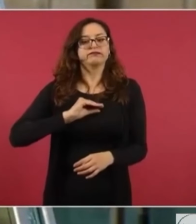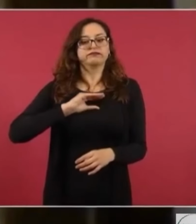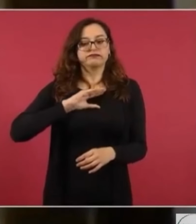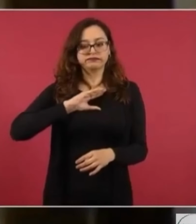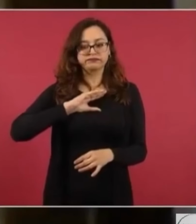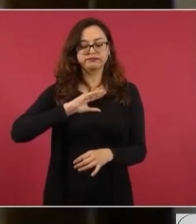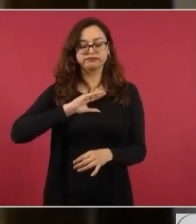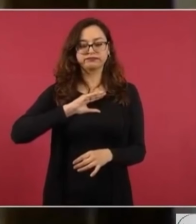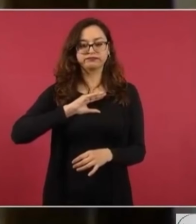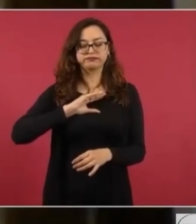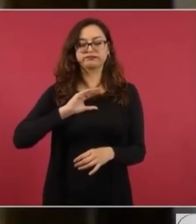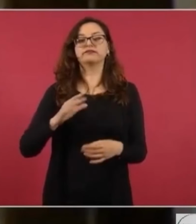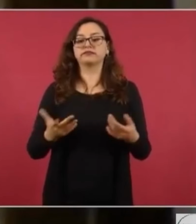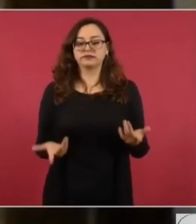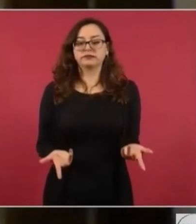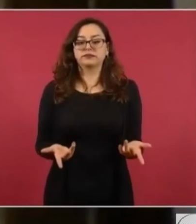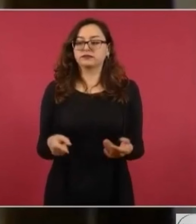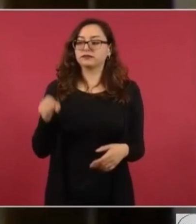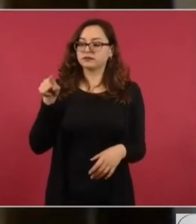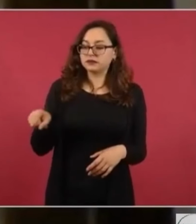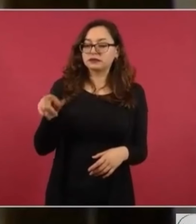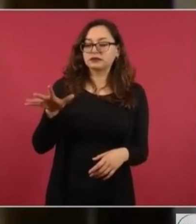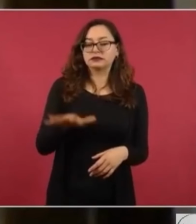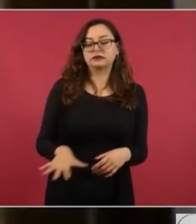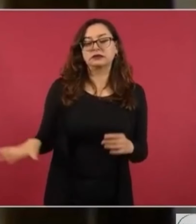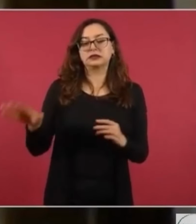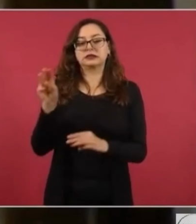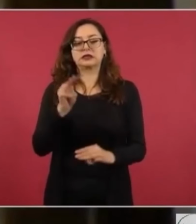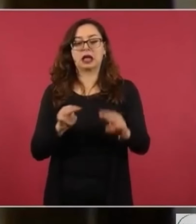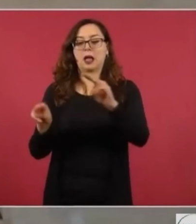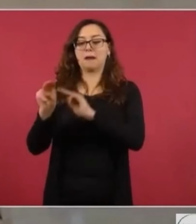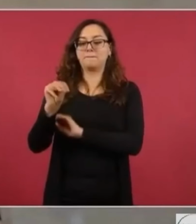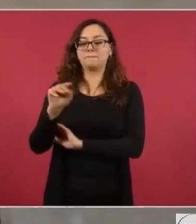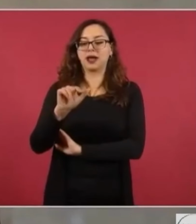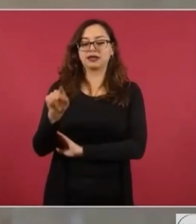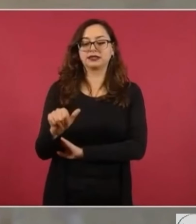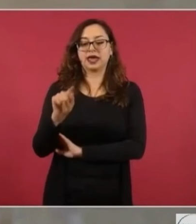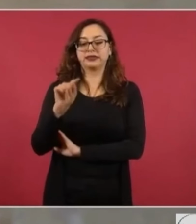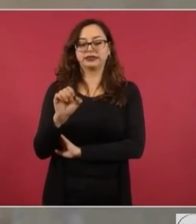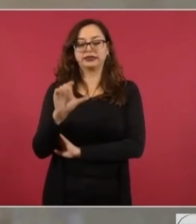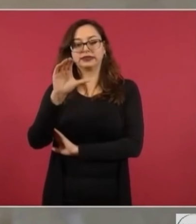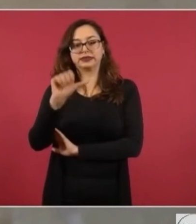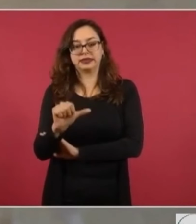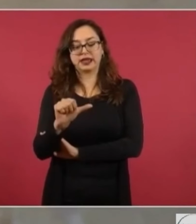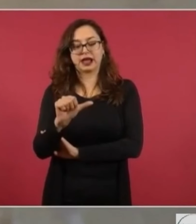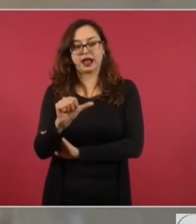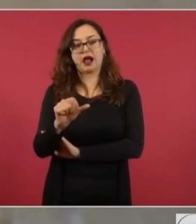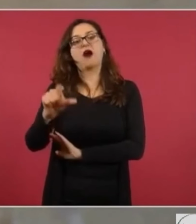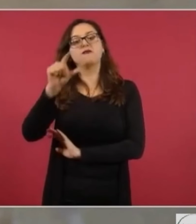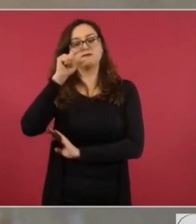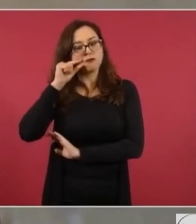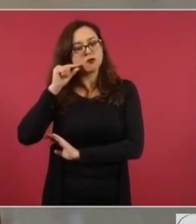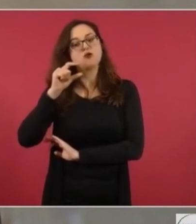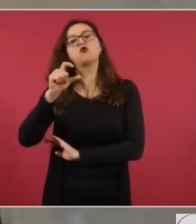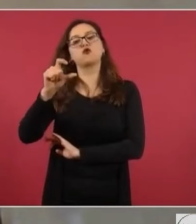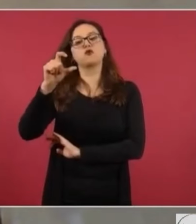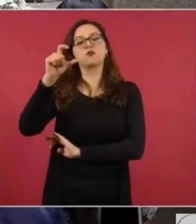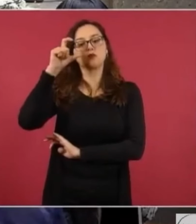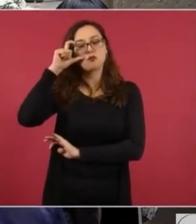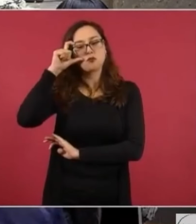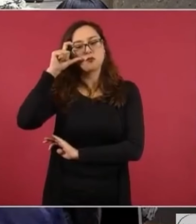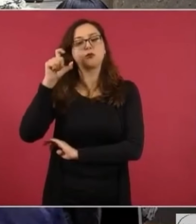términos como se denomina la Sierra Mazateca, con Sierra Mazateca de Flores Magón y de los